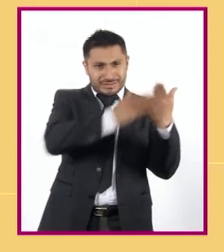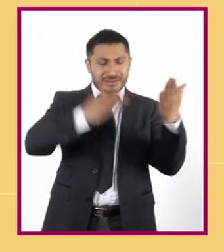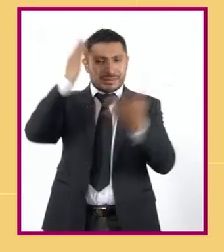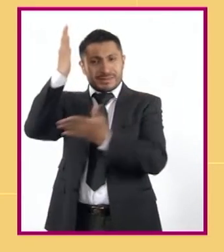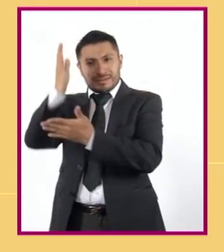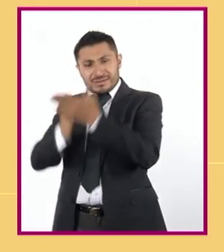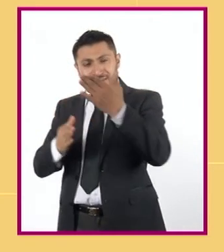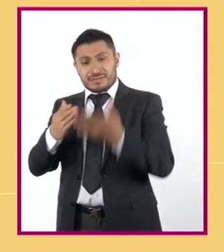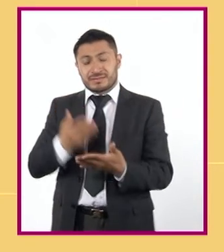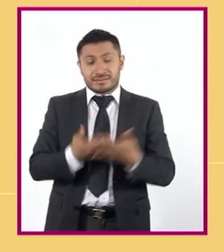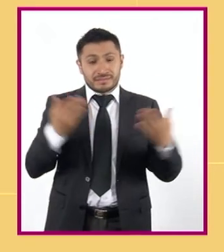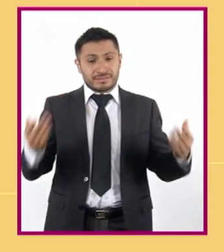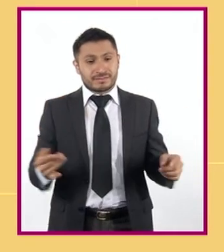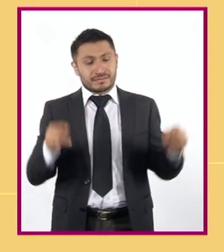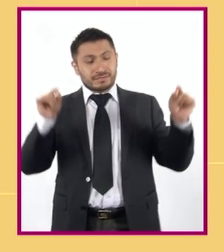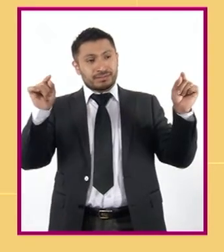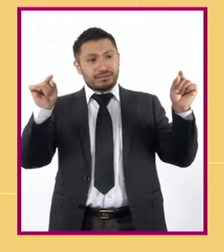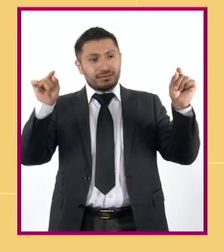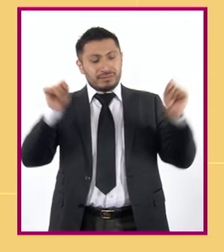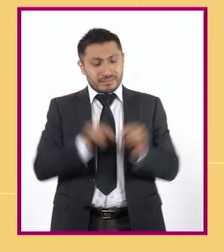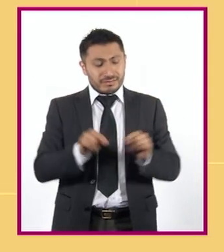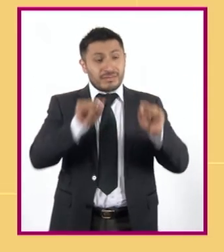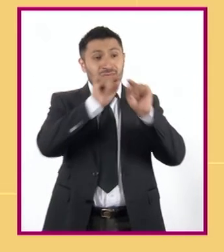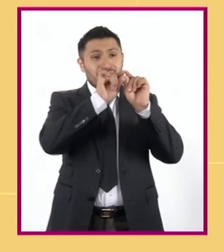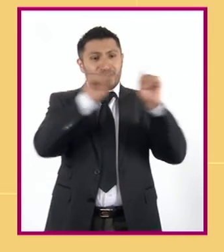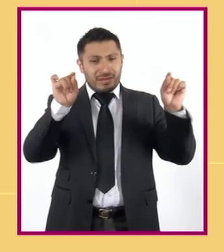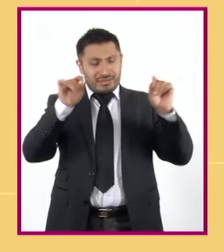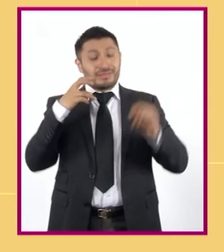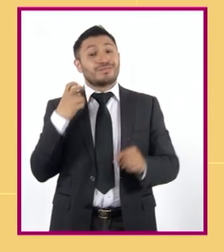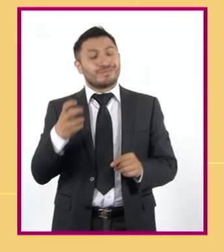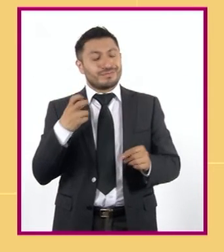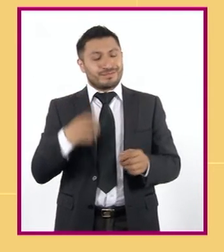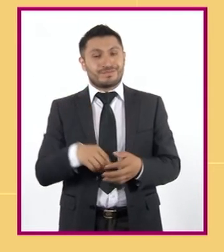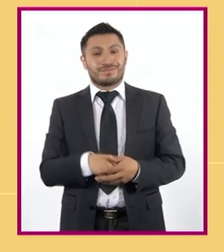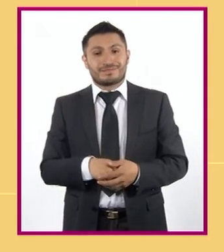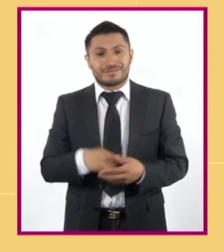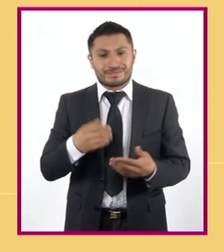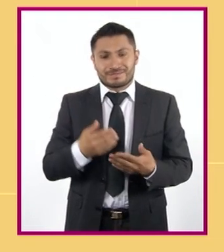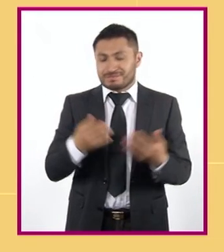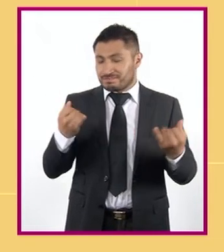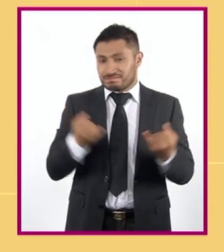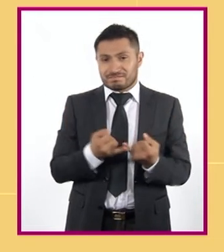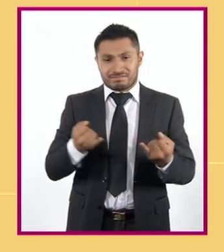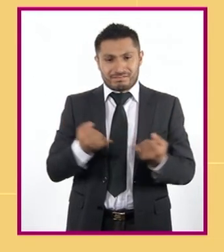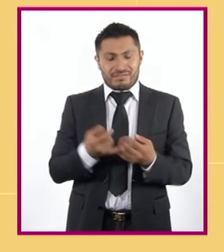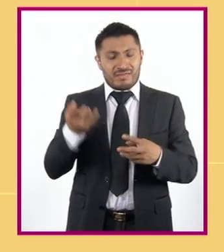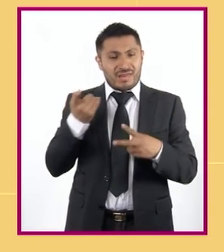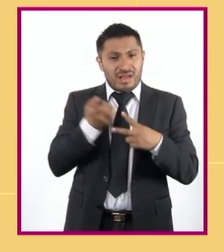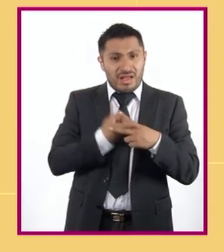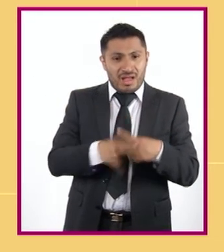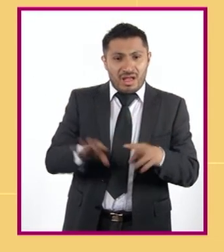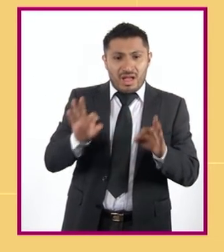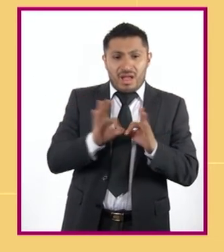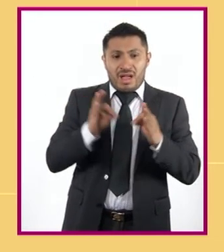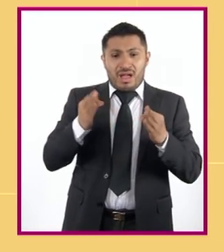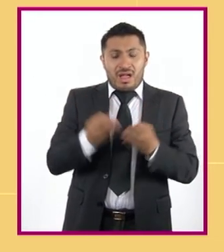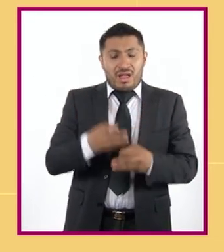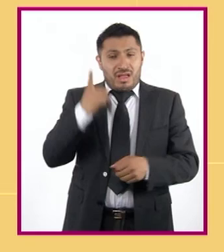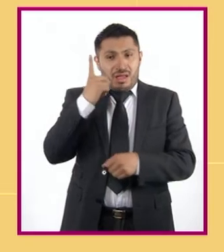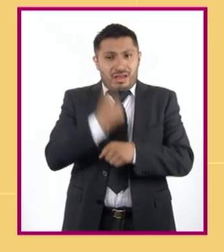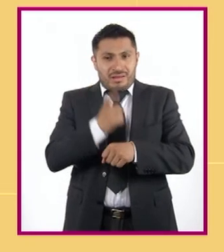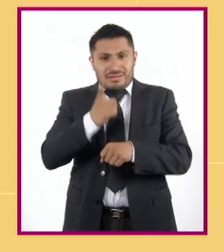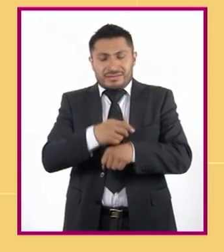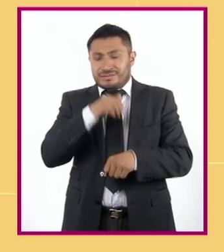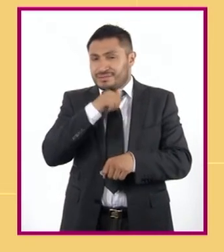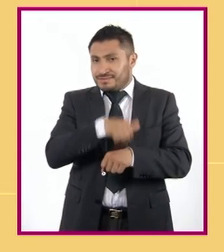Posteriormente, van a conectar los puntos medios con segmentos y así van a comenzar a formar la primera